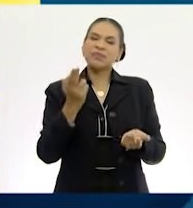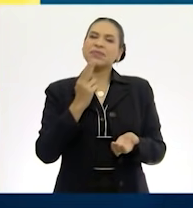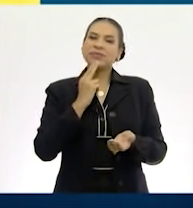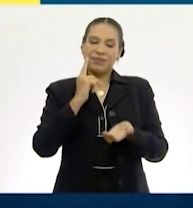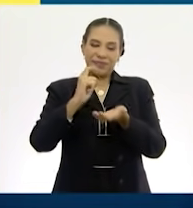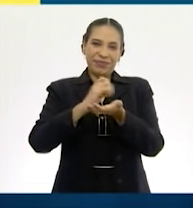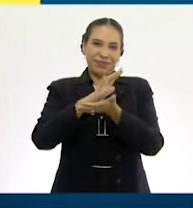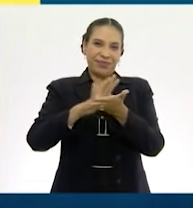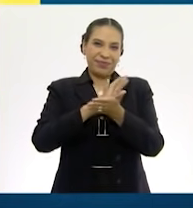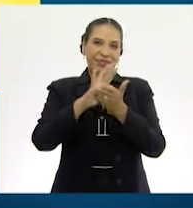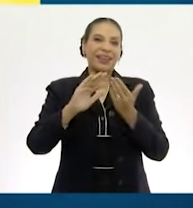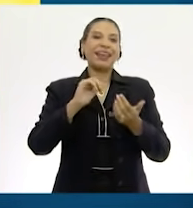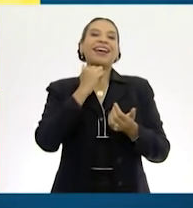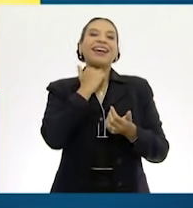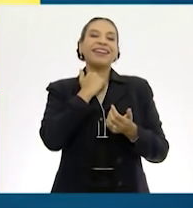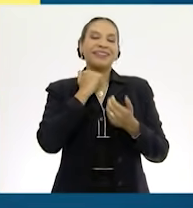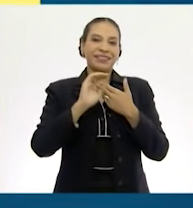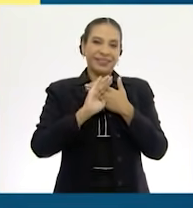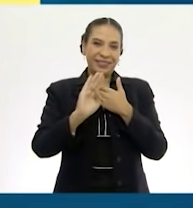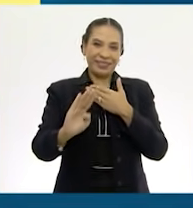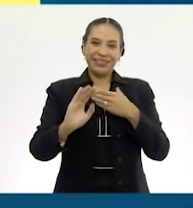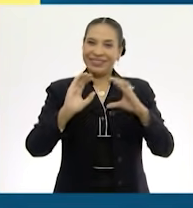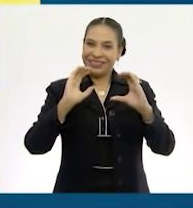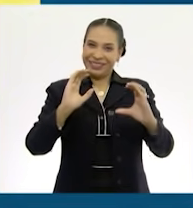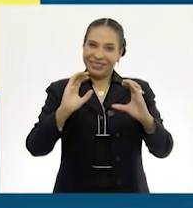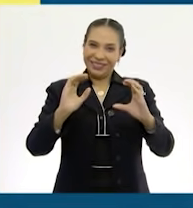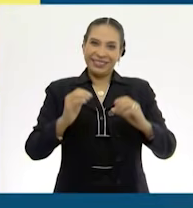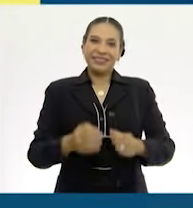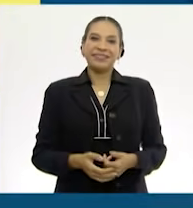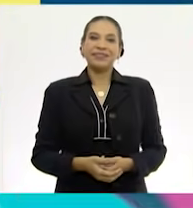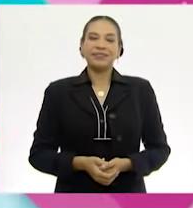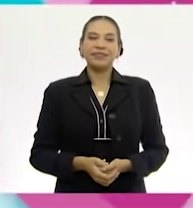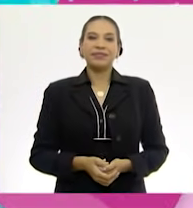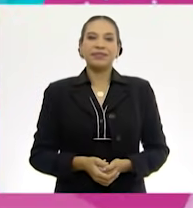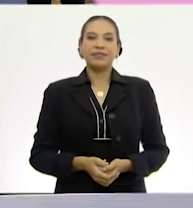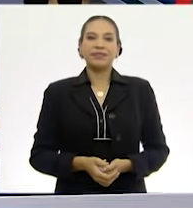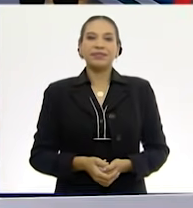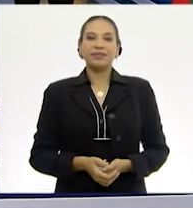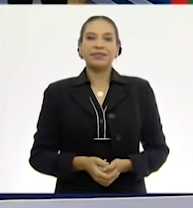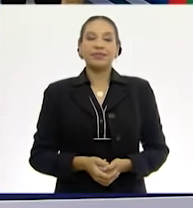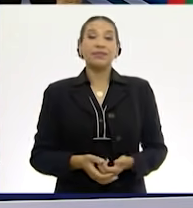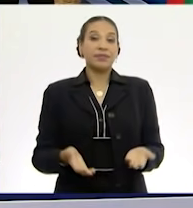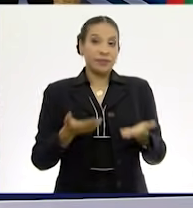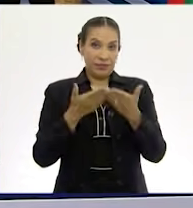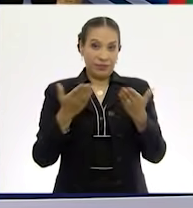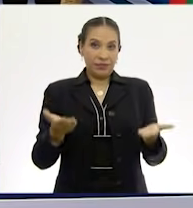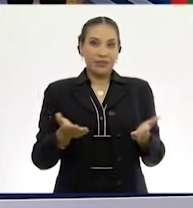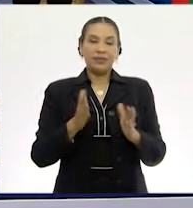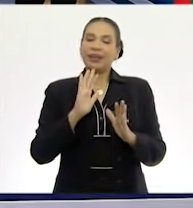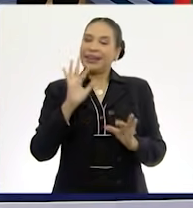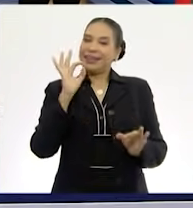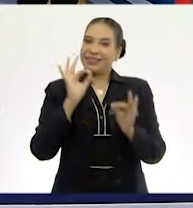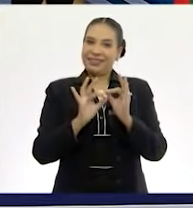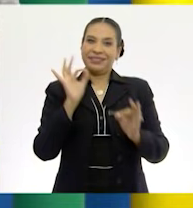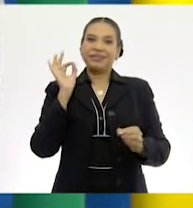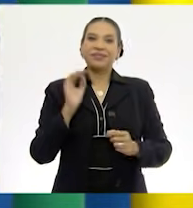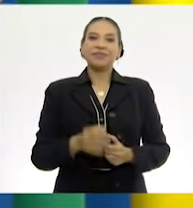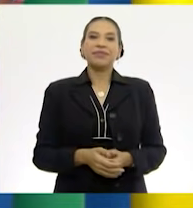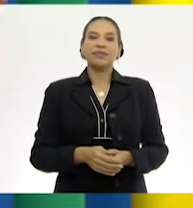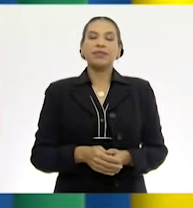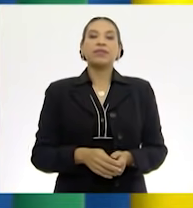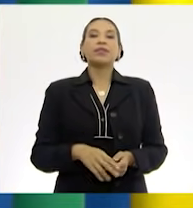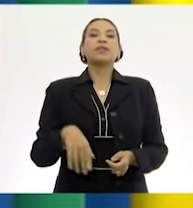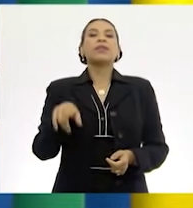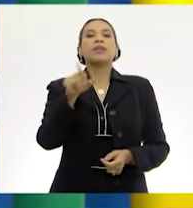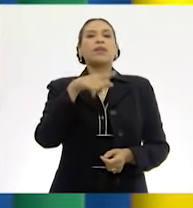usa desinfectantes a base de alcohol. ¡Cuídate! Ahora sí, estamos listos. Y